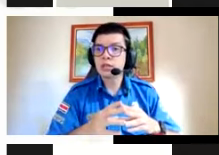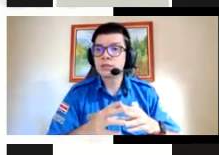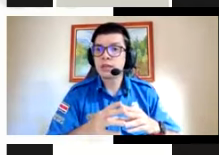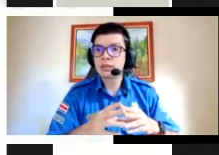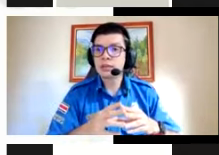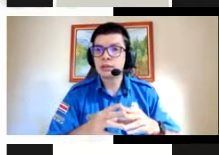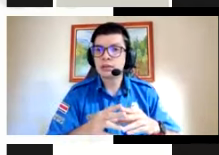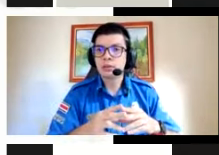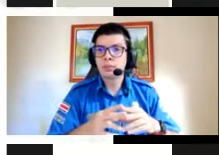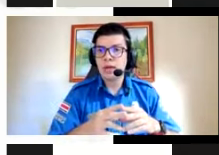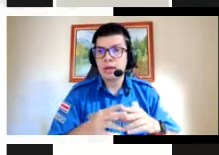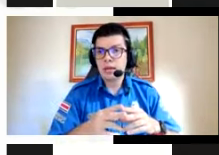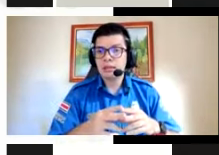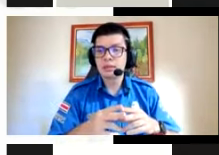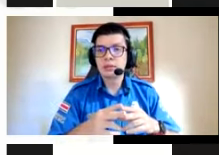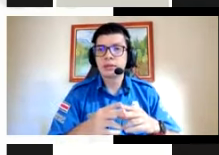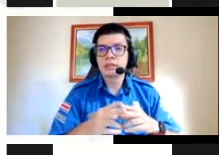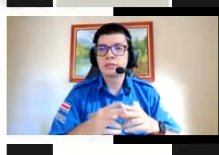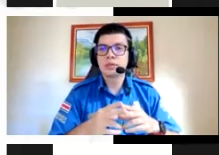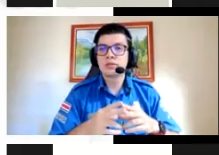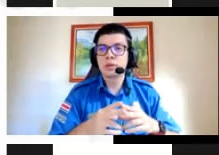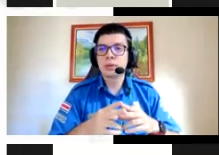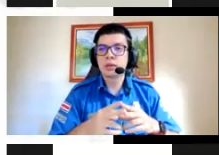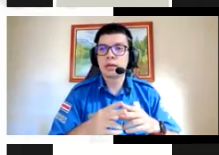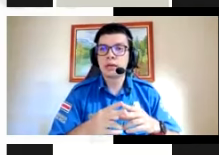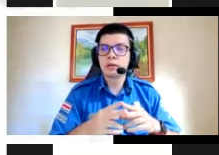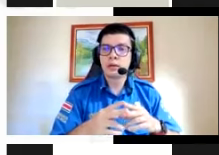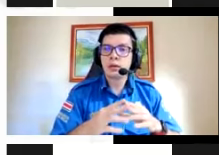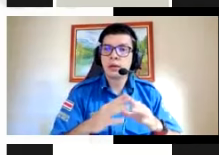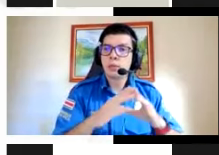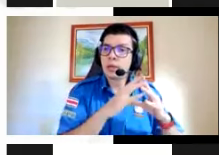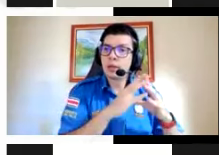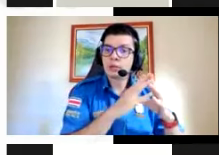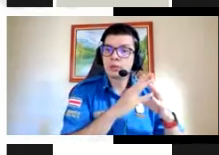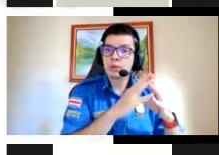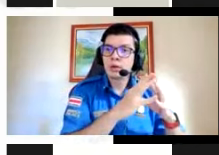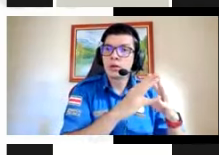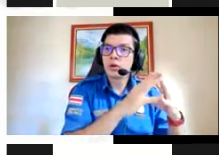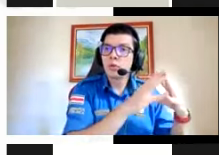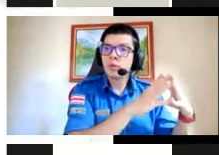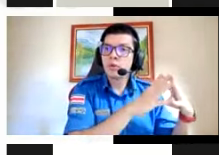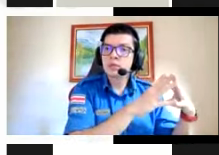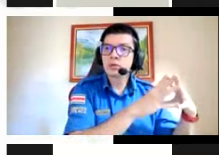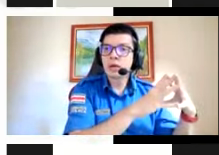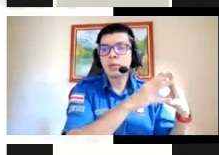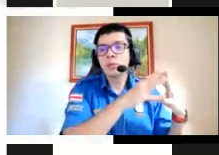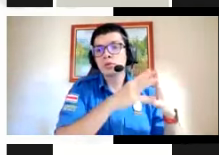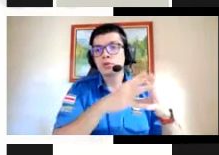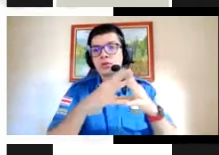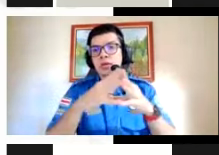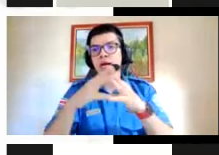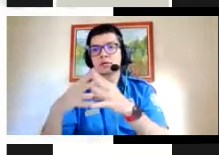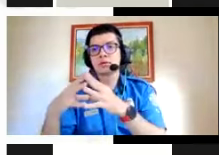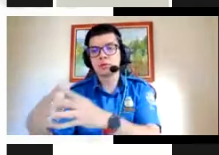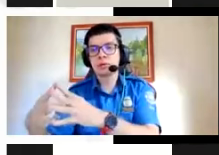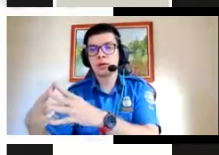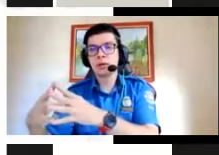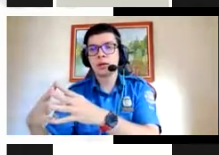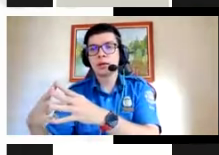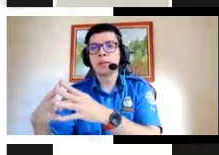menospreciando la experiencia, para nada. La experiencia es fundamental. Pero, como hemos visto, hay muchos